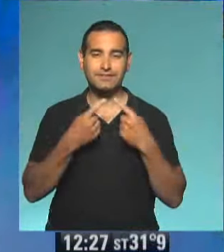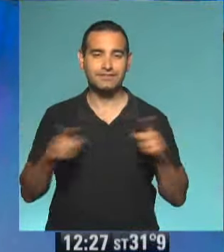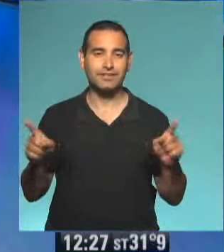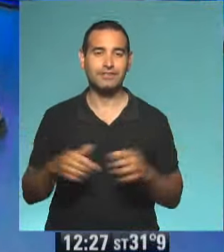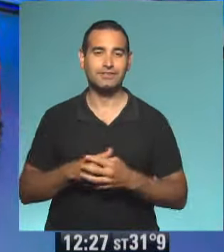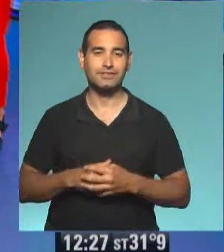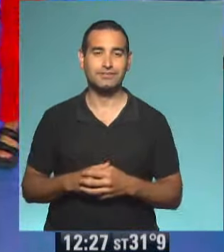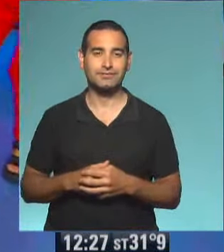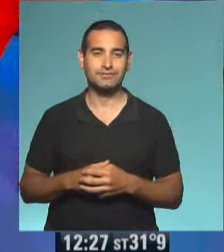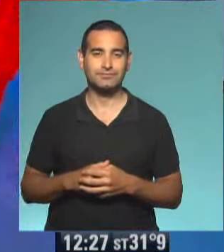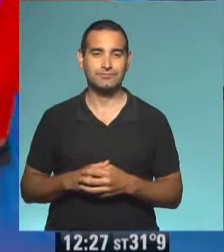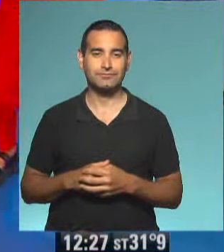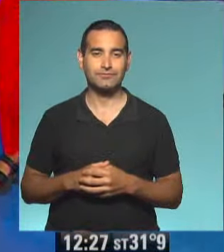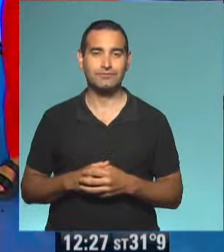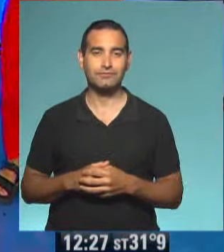Baile de los